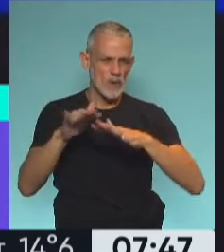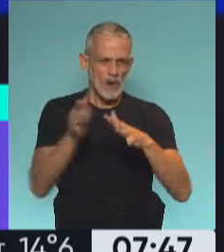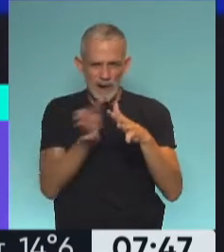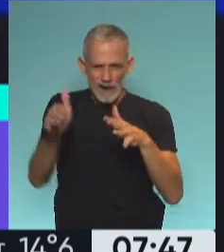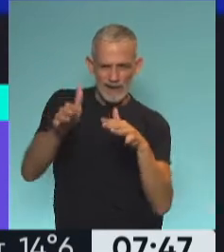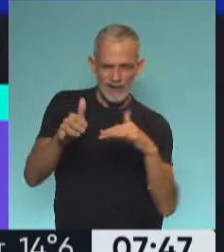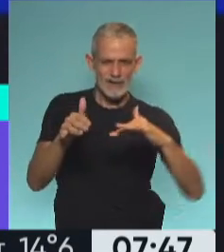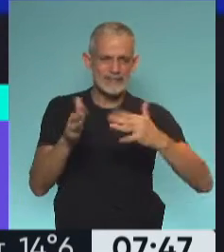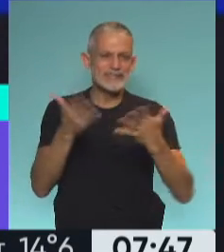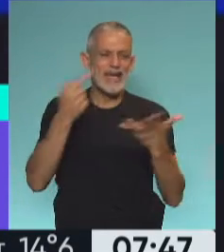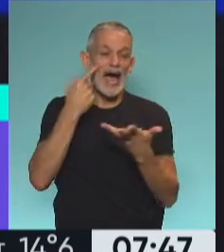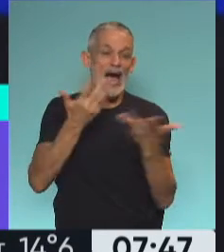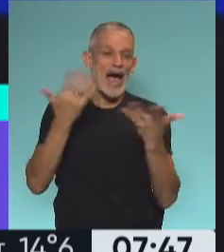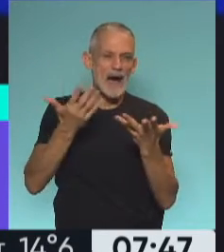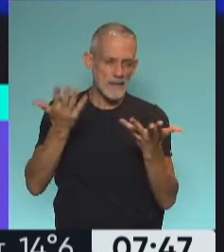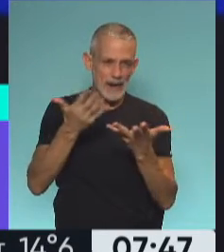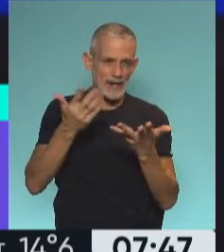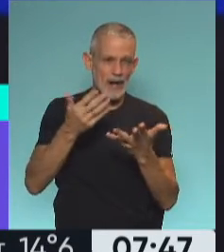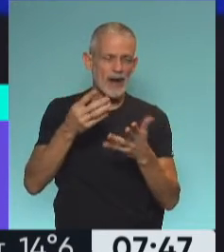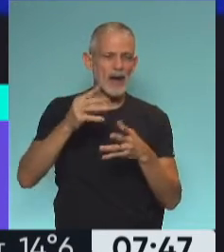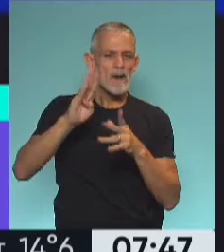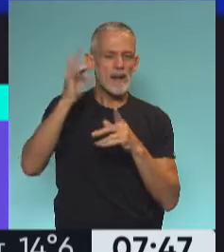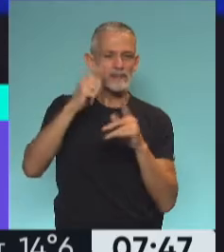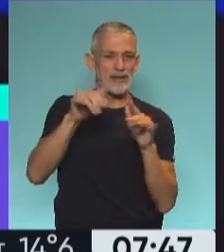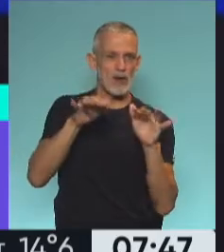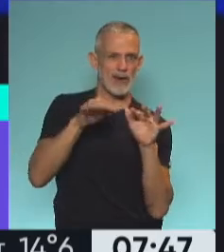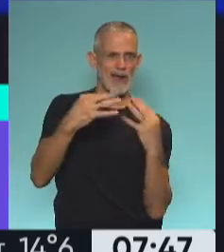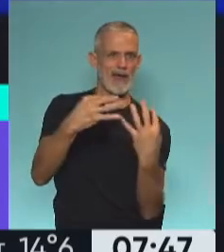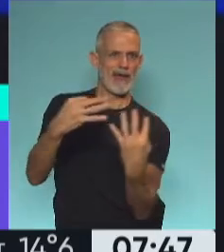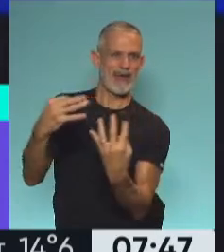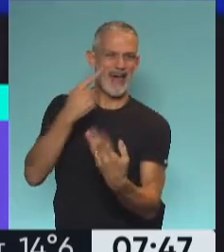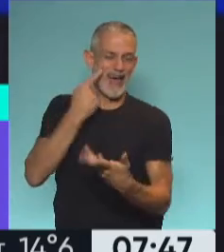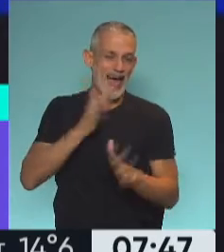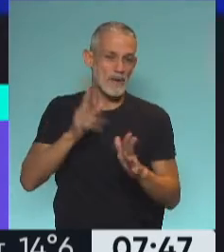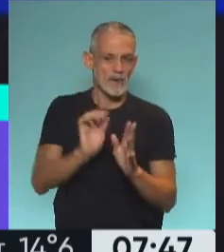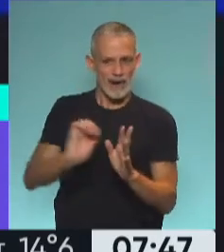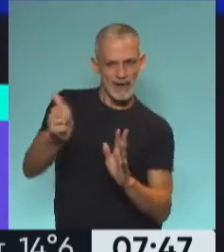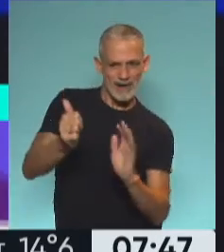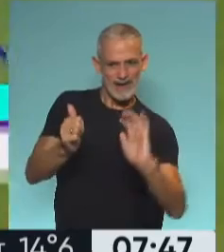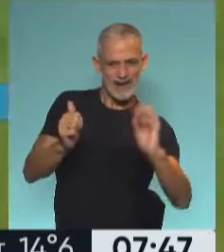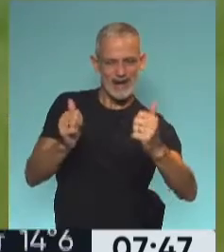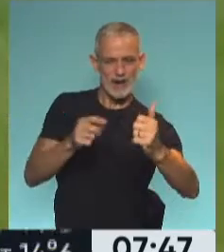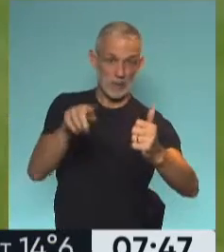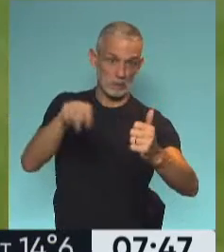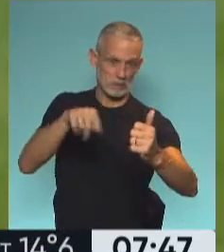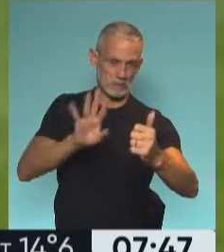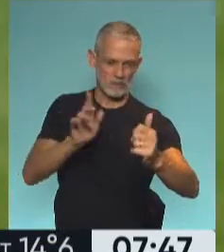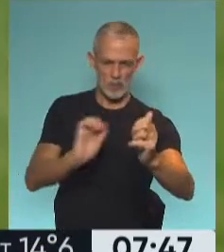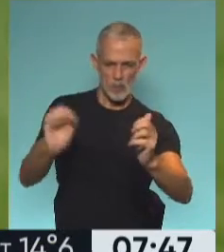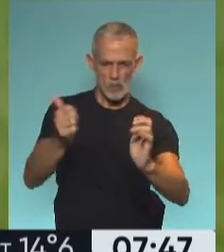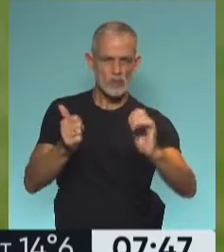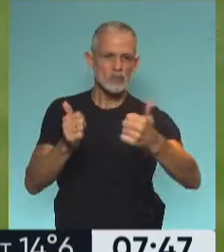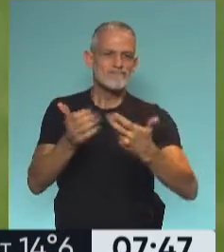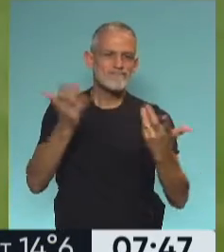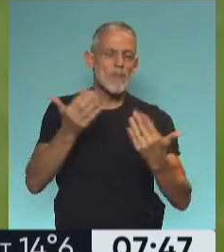del partido, meter a Barcelona en su campo y ir mucho por los costados porque tenía mucha gente en el medio. Y yo creo que cada vez